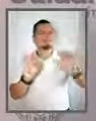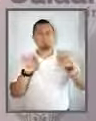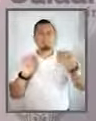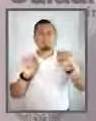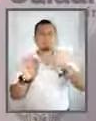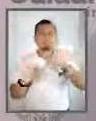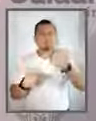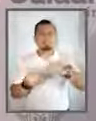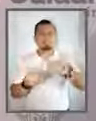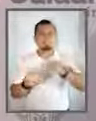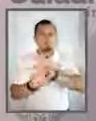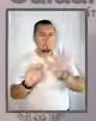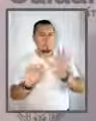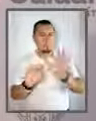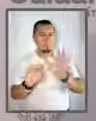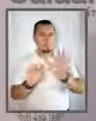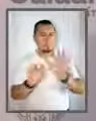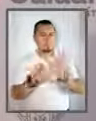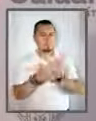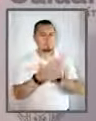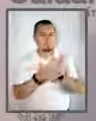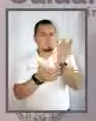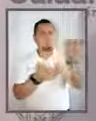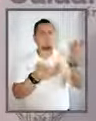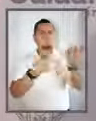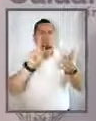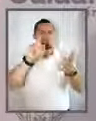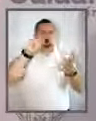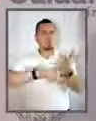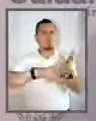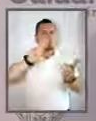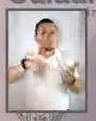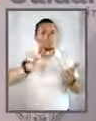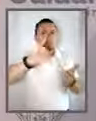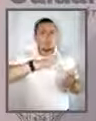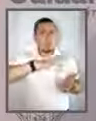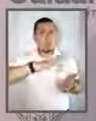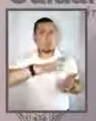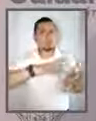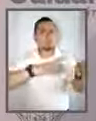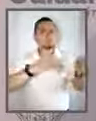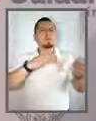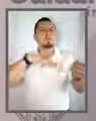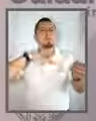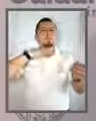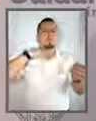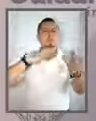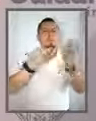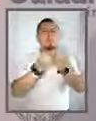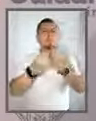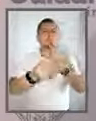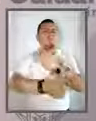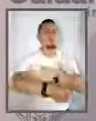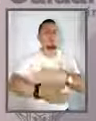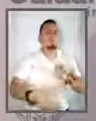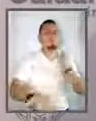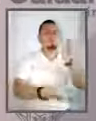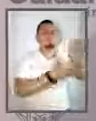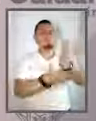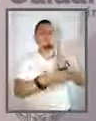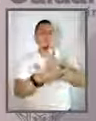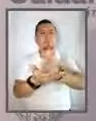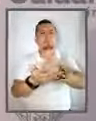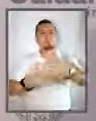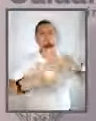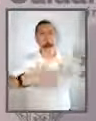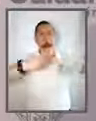características, no solamente los pone a ellos en riesgo, sino al resto de la población, a sus familiares, y hace que el virus